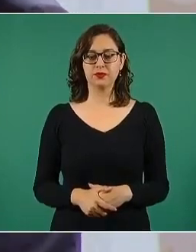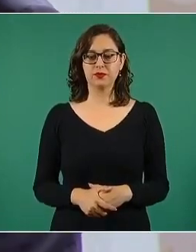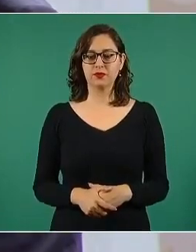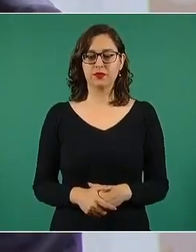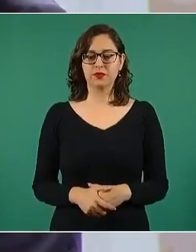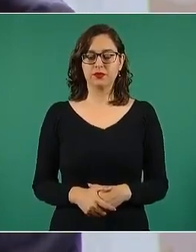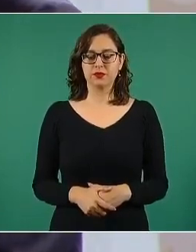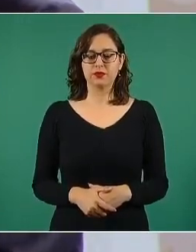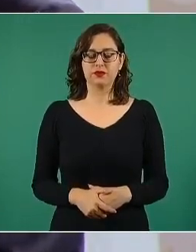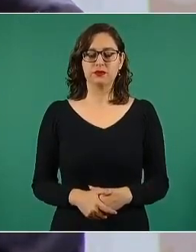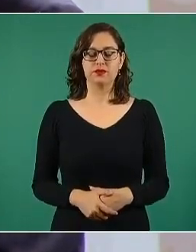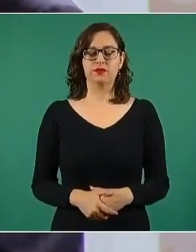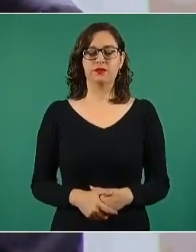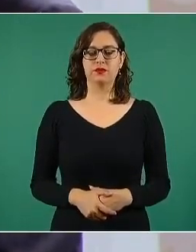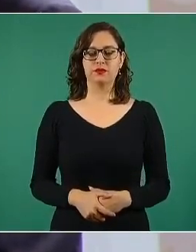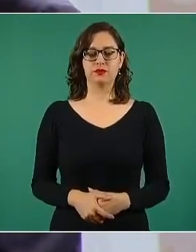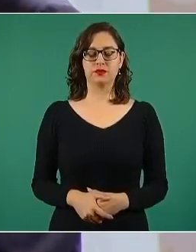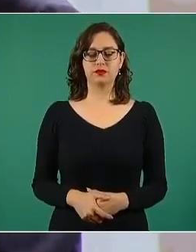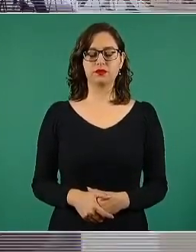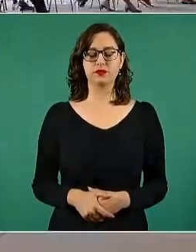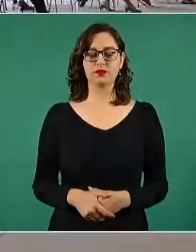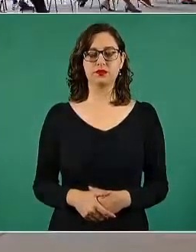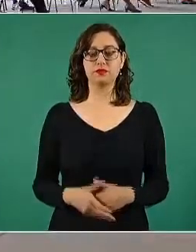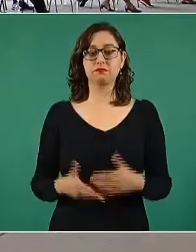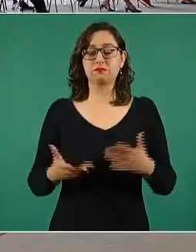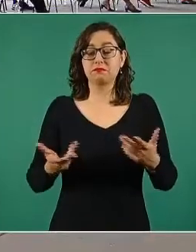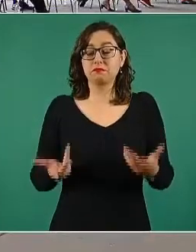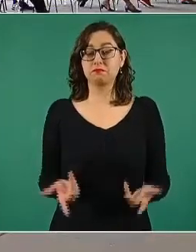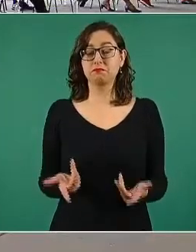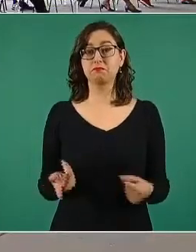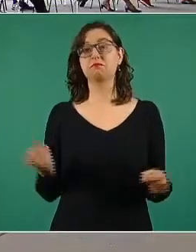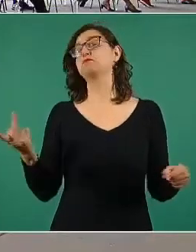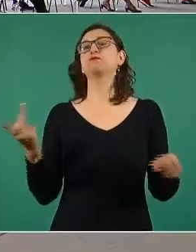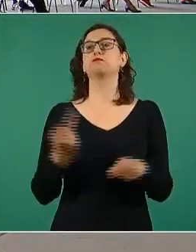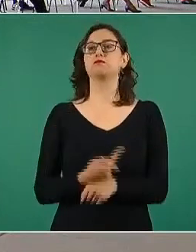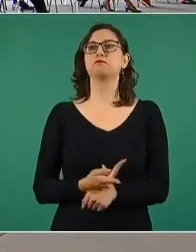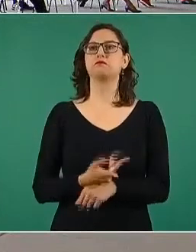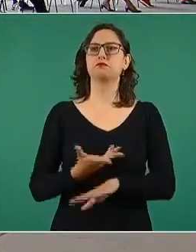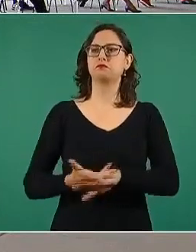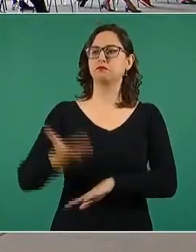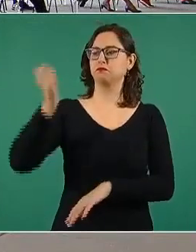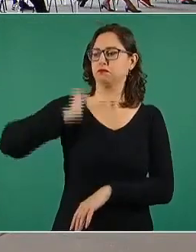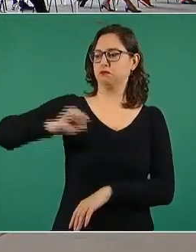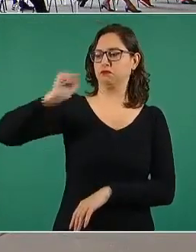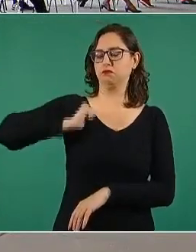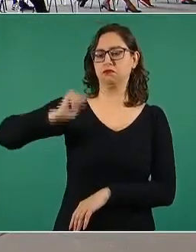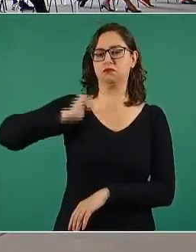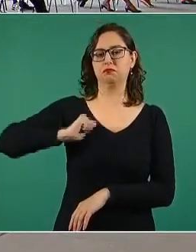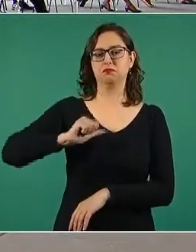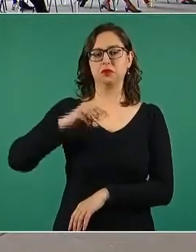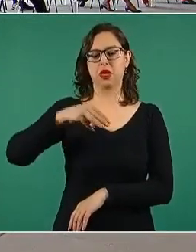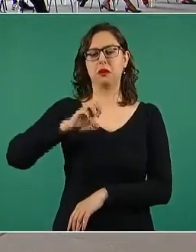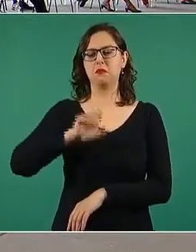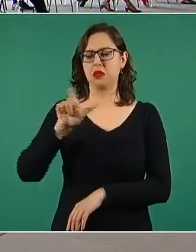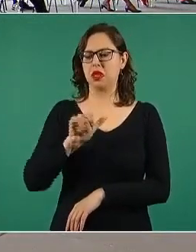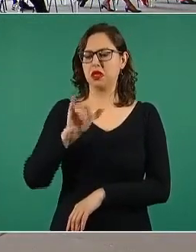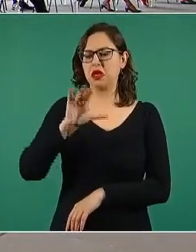que en otros tiempos la hegemonía mexica se haya impuesto mediante la